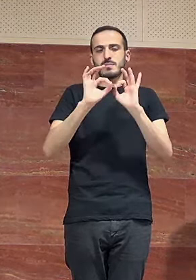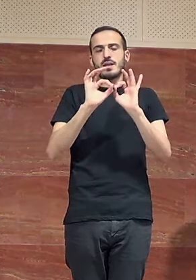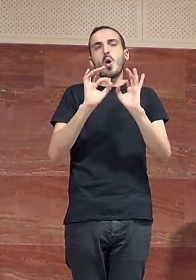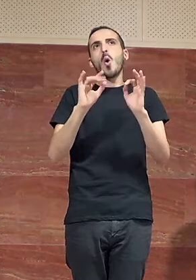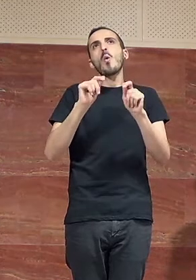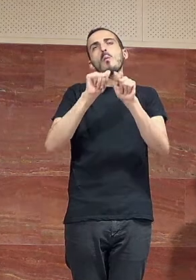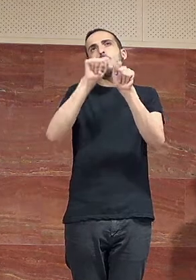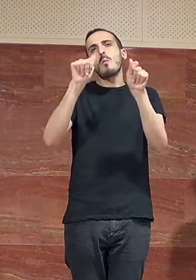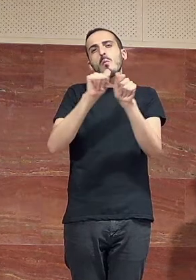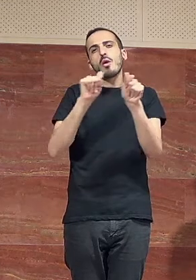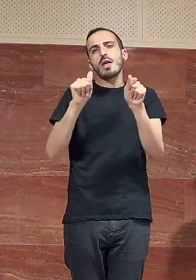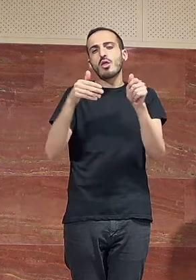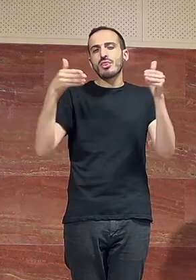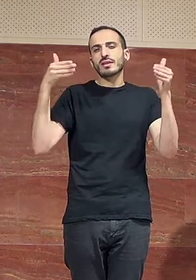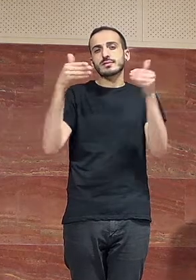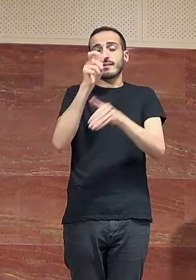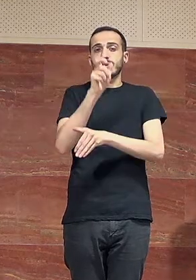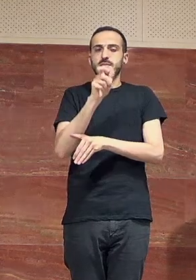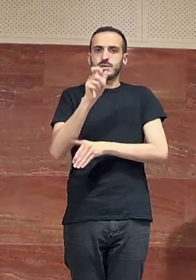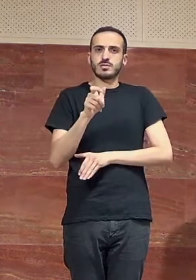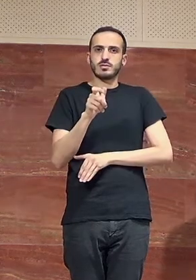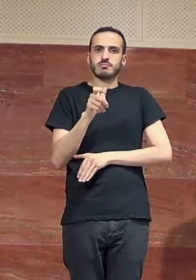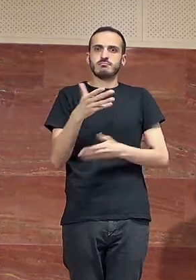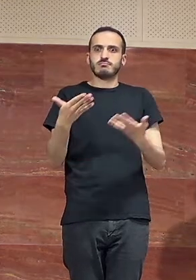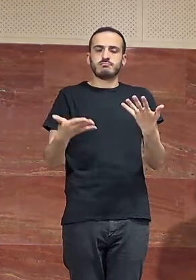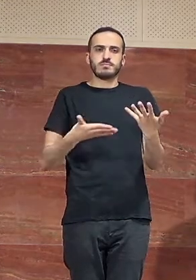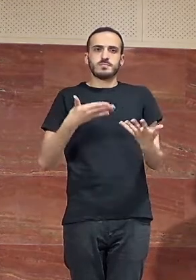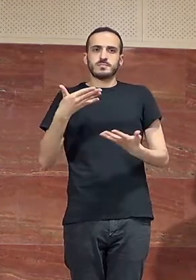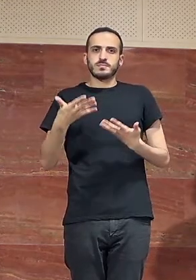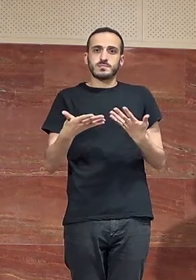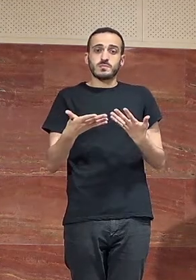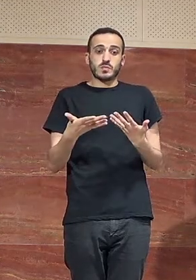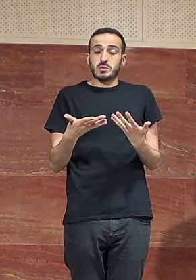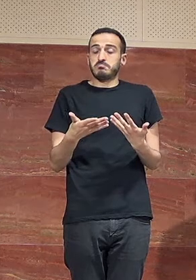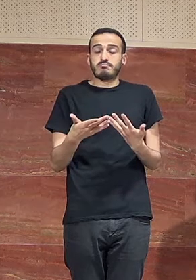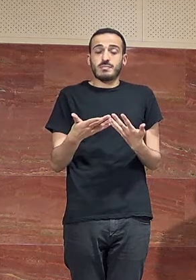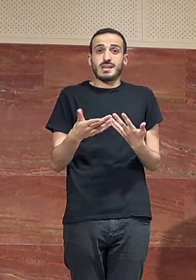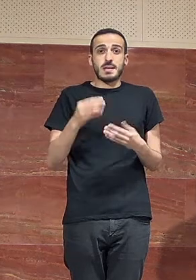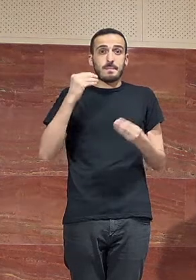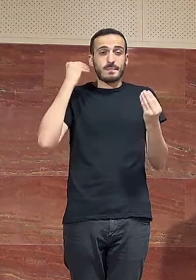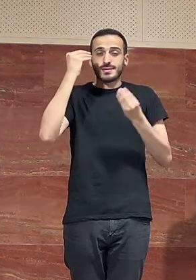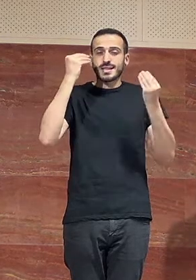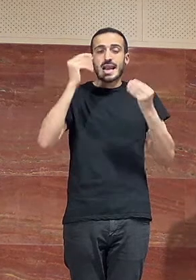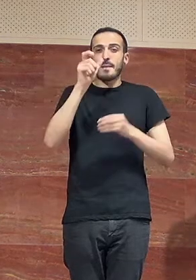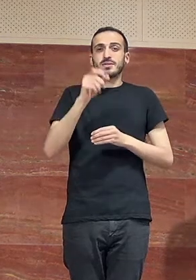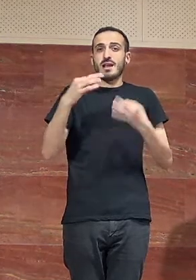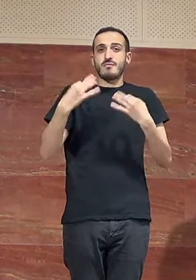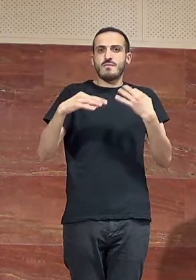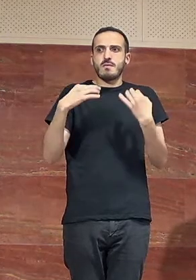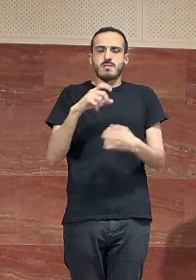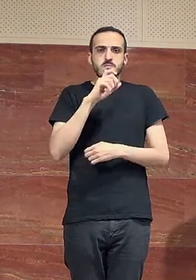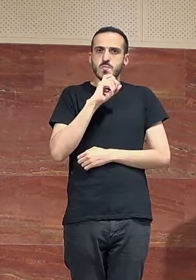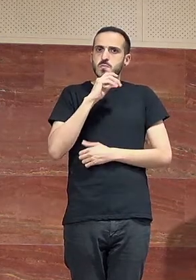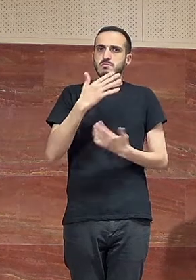modelos de atención centrada en la persona, que no será para las personas normales y corrientes. La dignidad de la persona, por